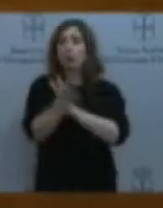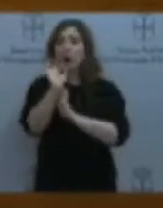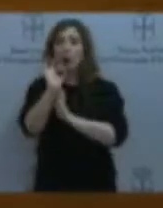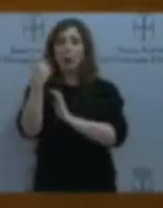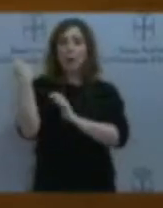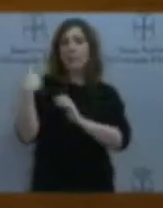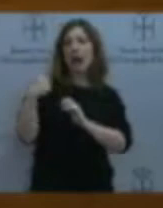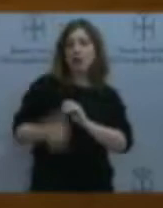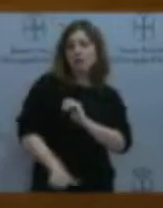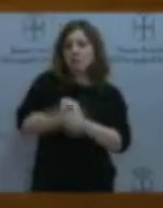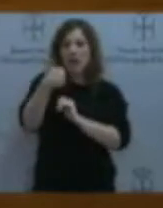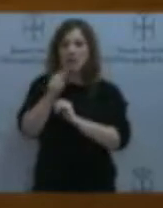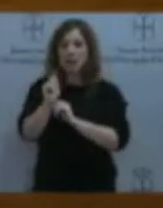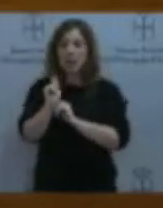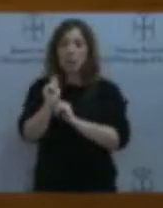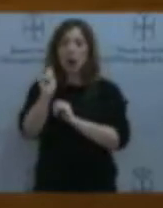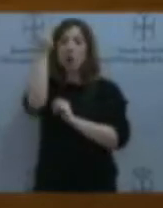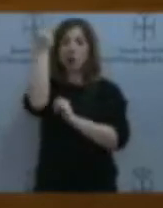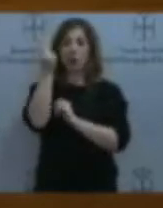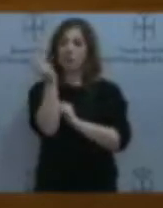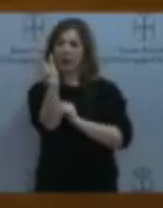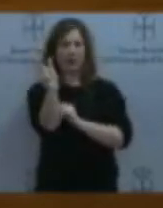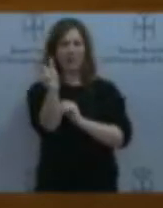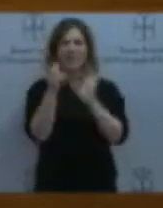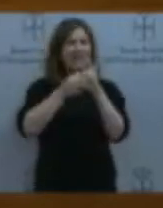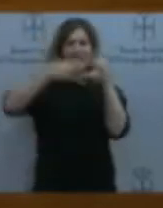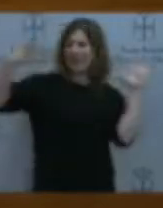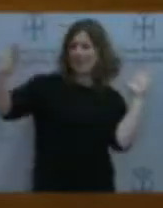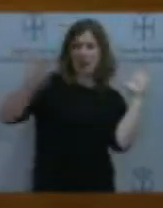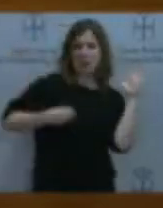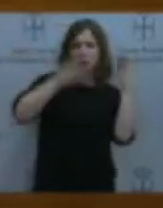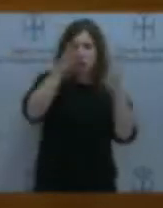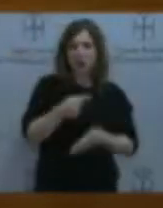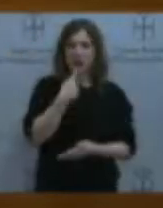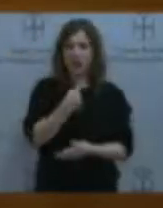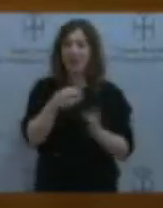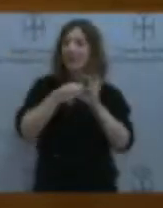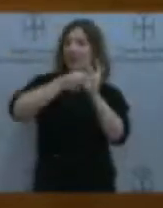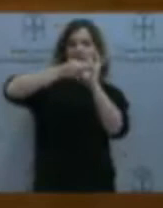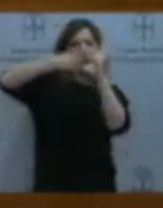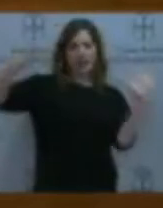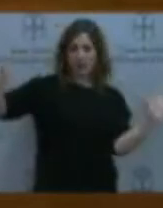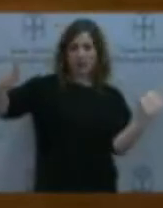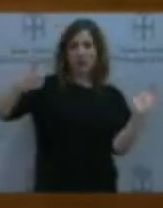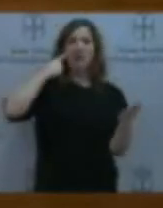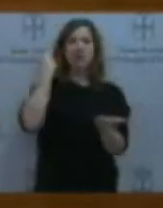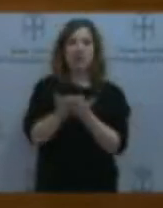precio de la luz. El precio de la luz no tiene absolutamente nada que ver con esto que usted está diciendo. Absolutamente nada que ver. Y se ha